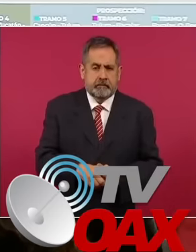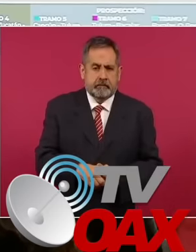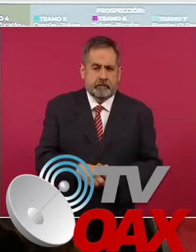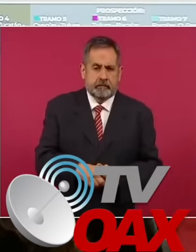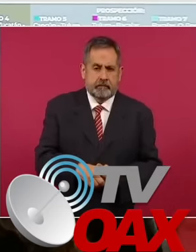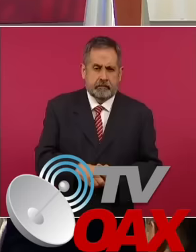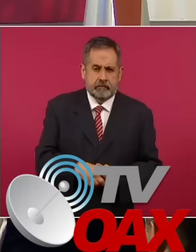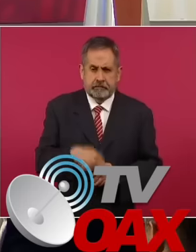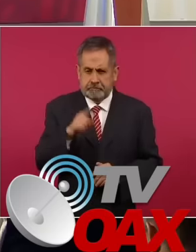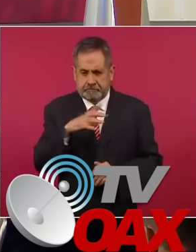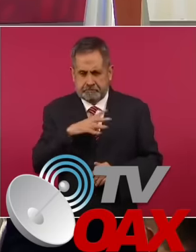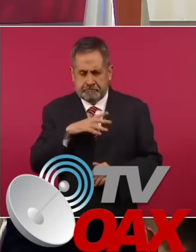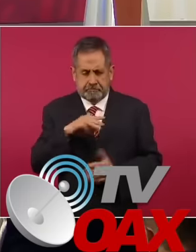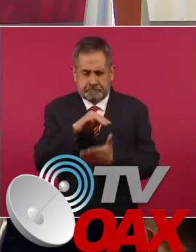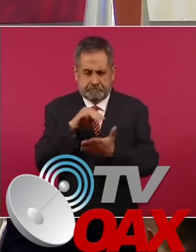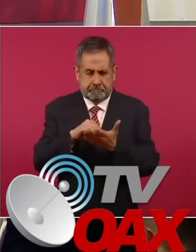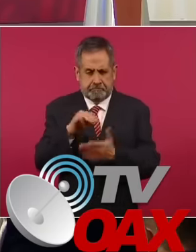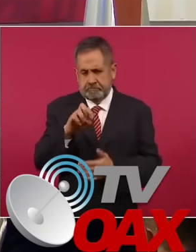aquí está Mérida,